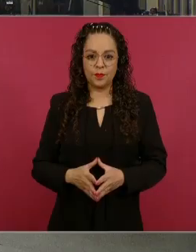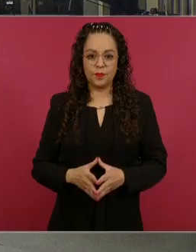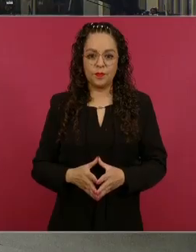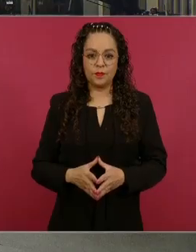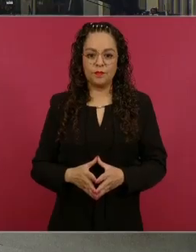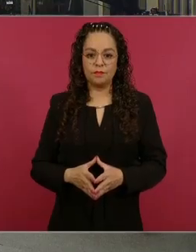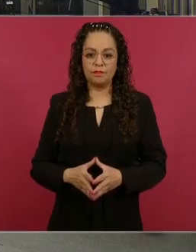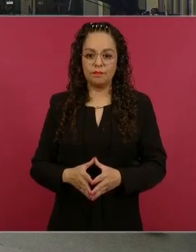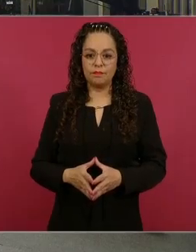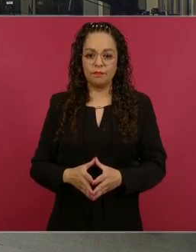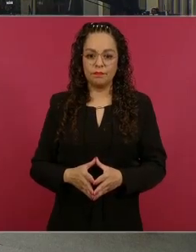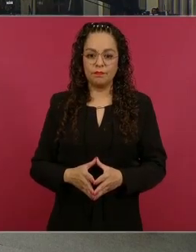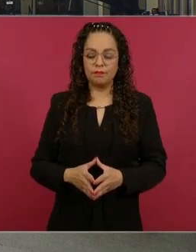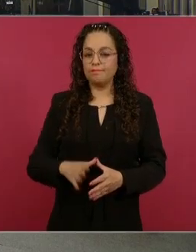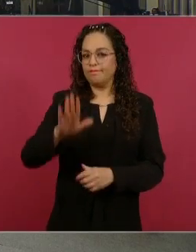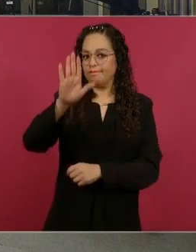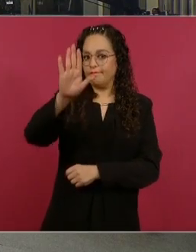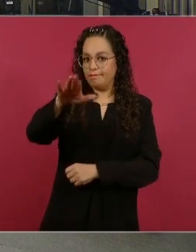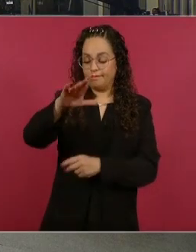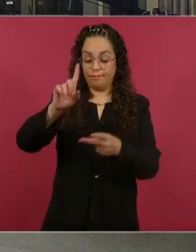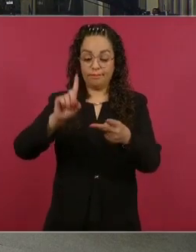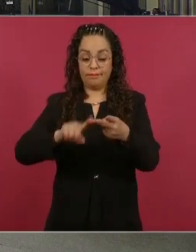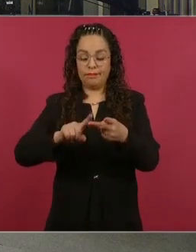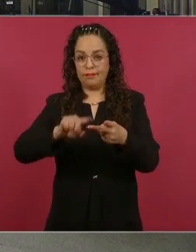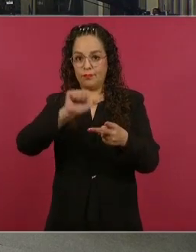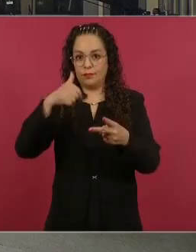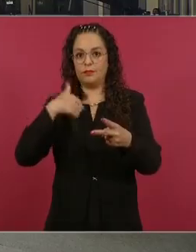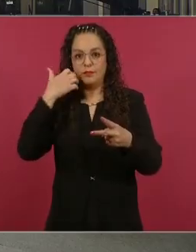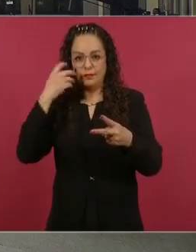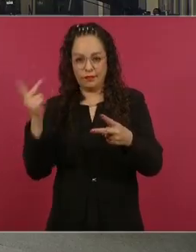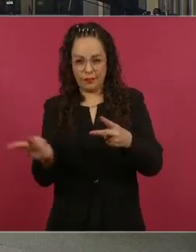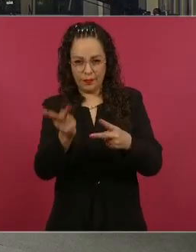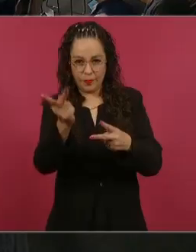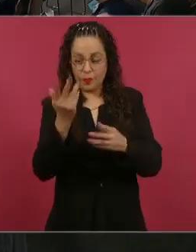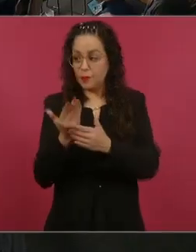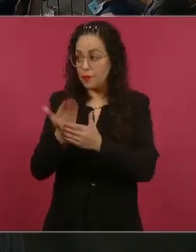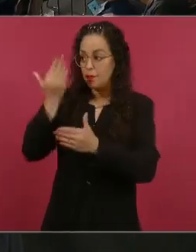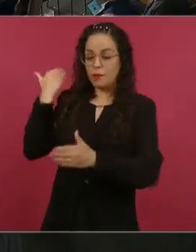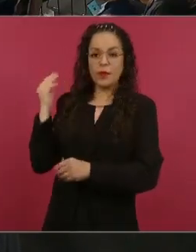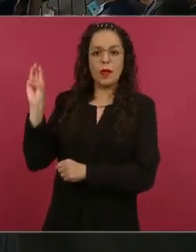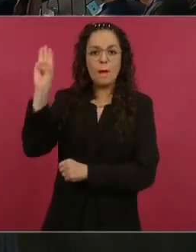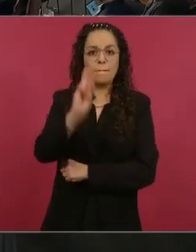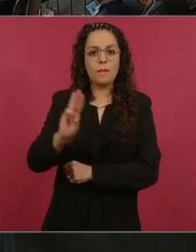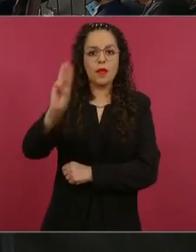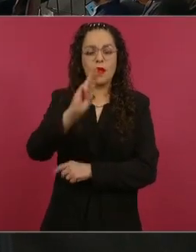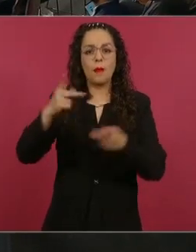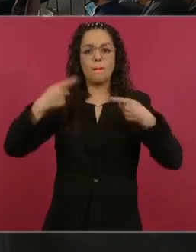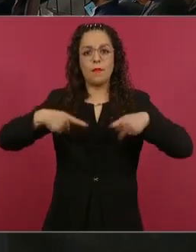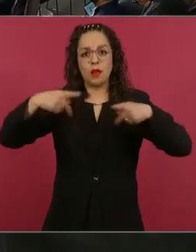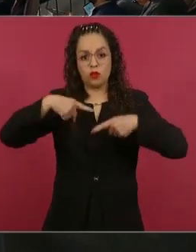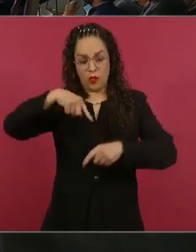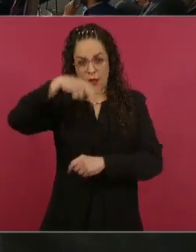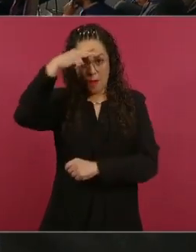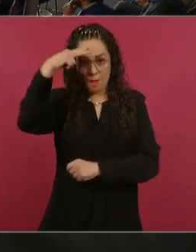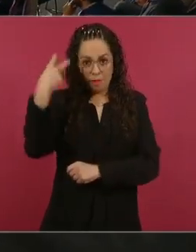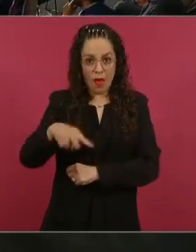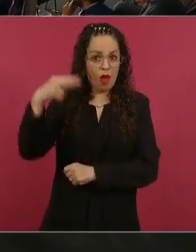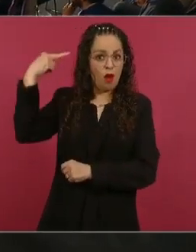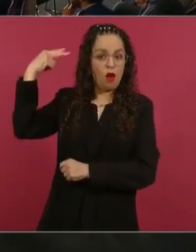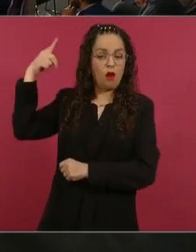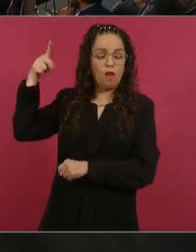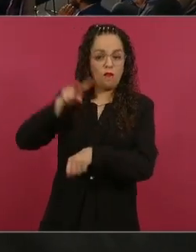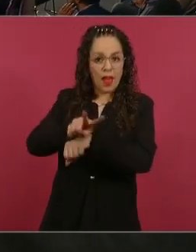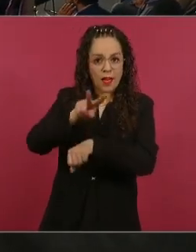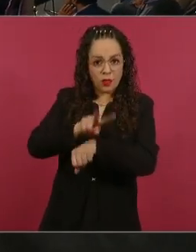Presidente, otra pregunta. El día miércoles se reunieron representantes de Venezuela y de México para una agenda de